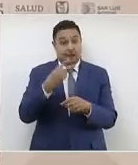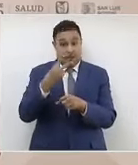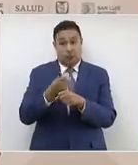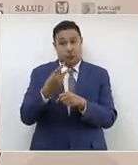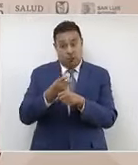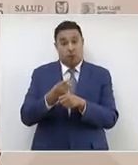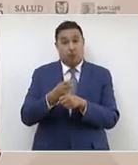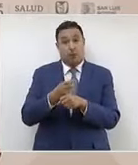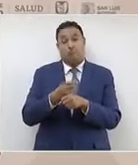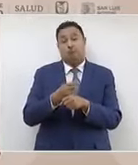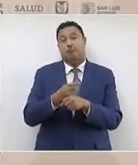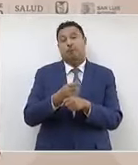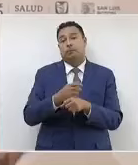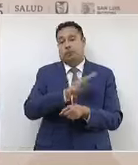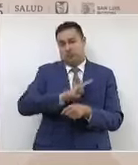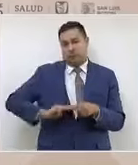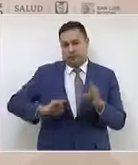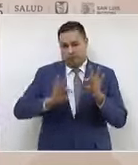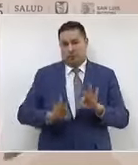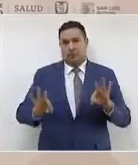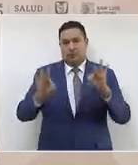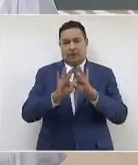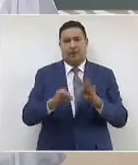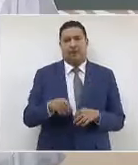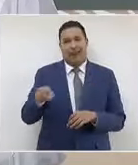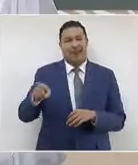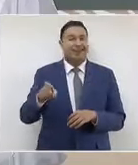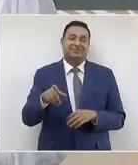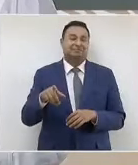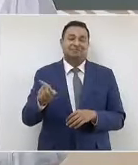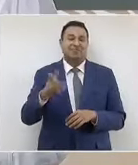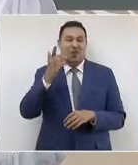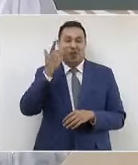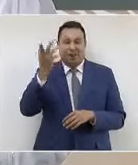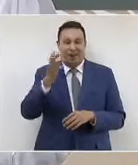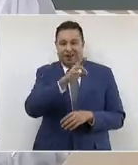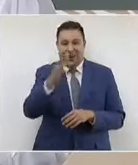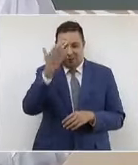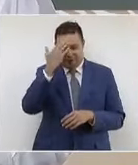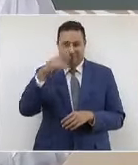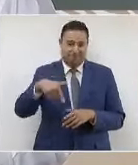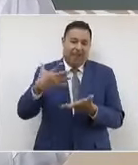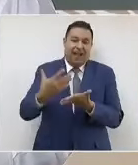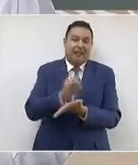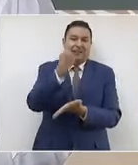en importancia en Tabasco, y no querían reconocer el triunfo.